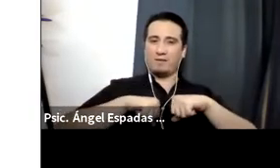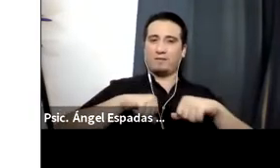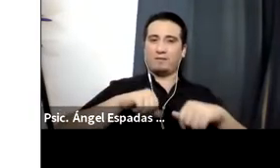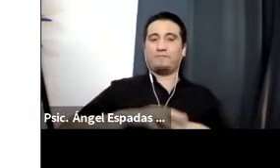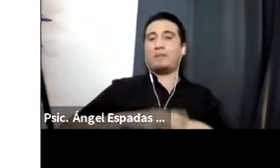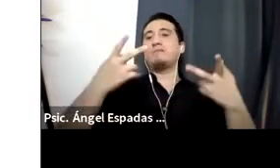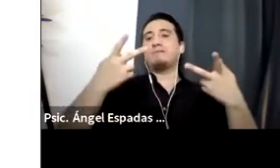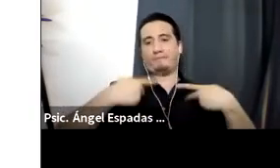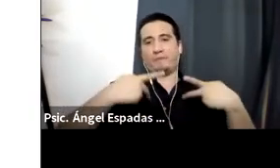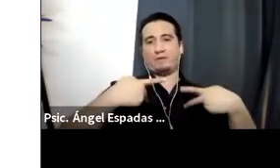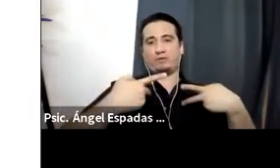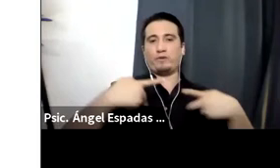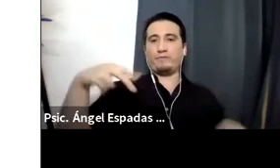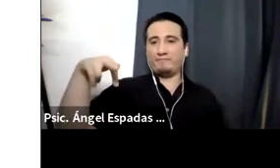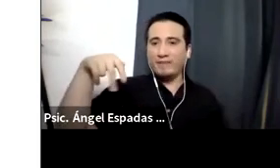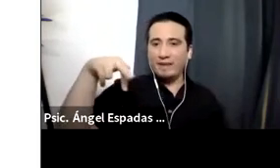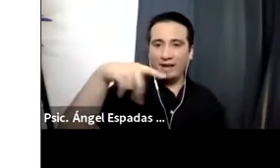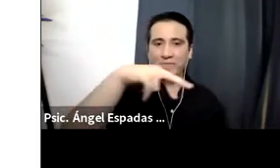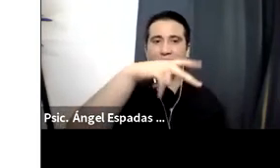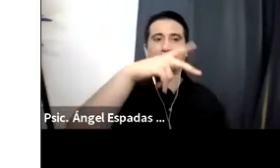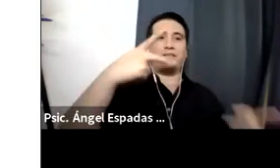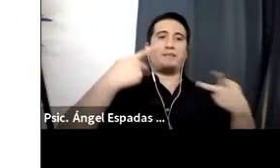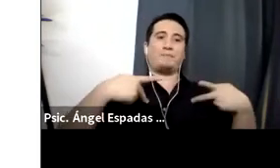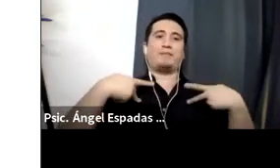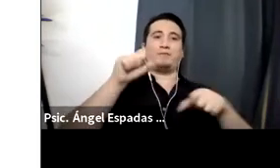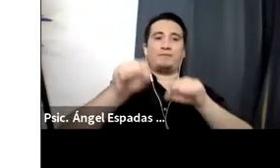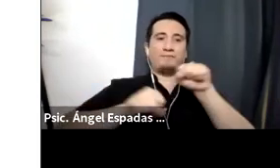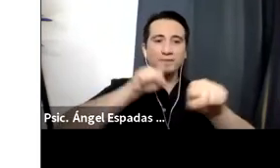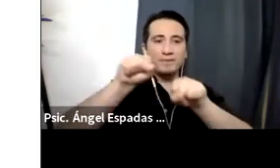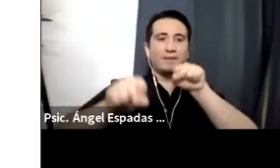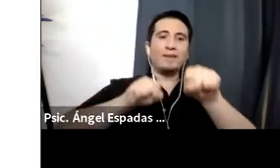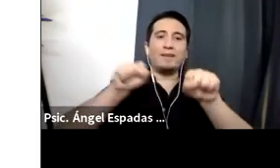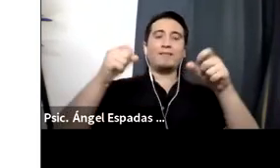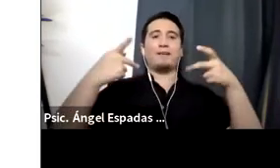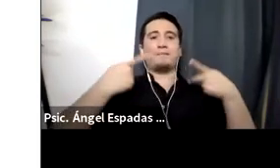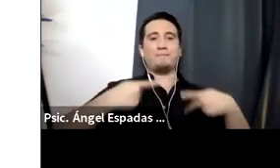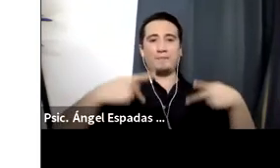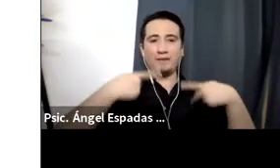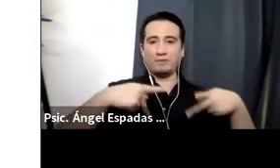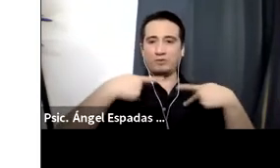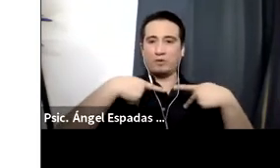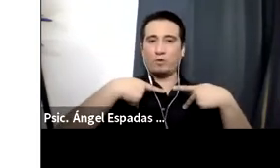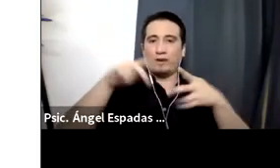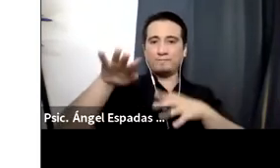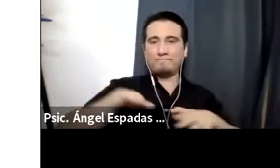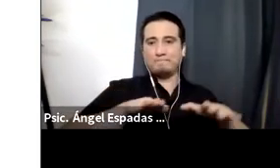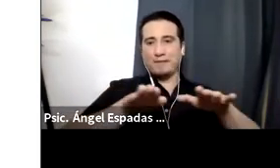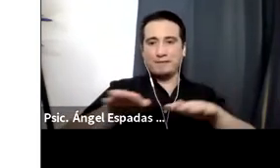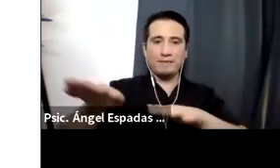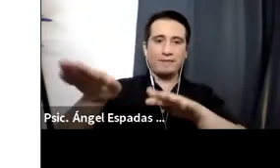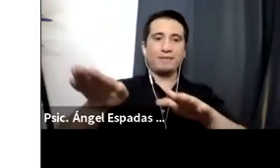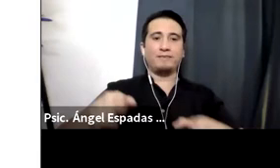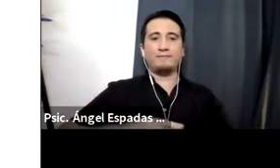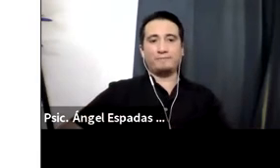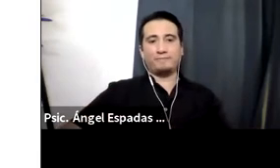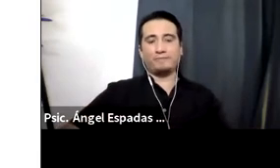las personas que caminan, las personas que están en bicicleta, las personas que están en patinetas y